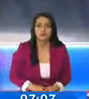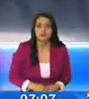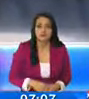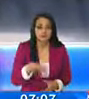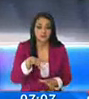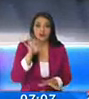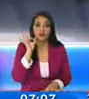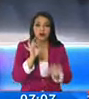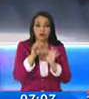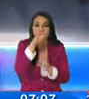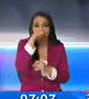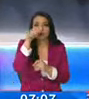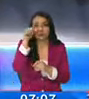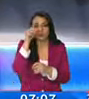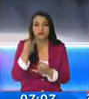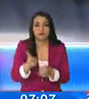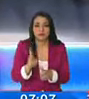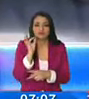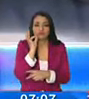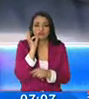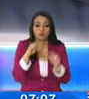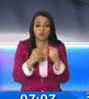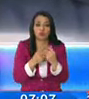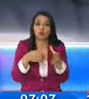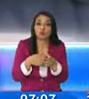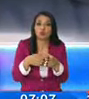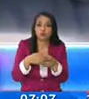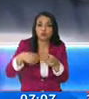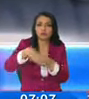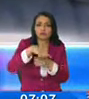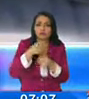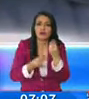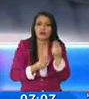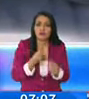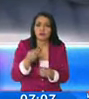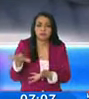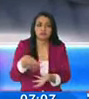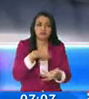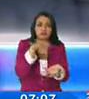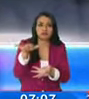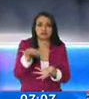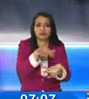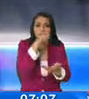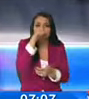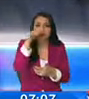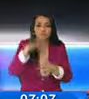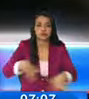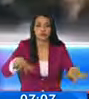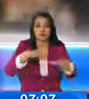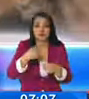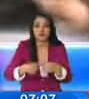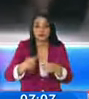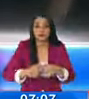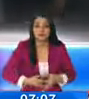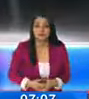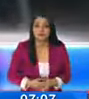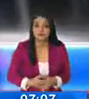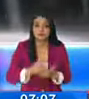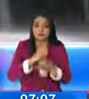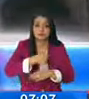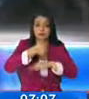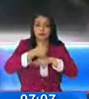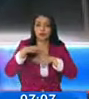estaría vinculada con este hecho de una presunta organización que está dedicada al tráfico de sustancias estupefacientes de aquí en la ciudad de Quito. Las autoridades